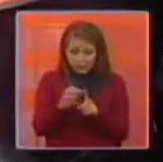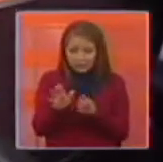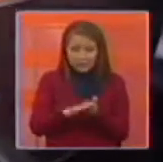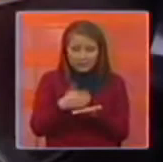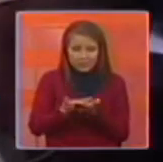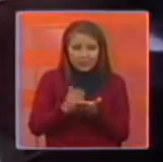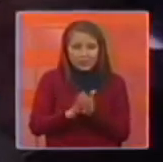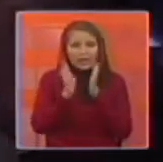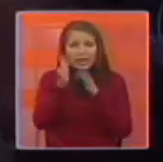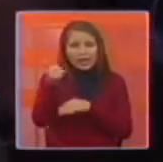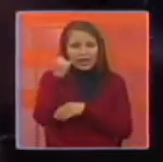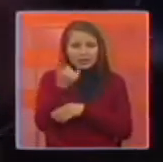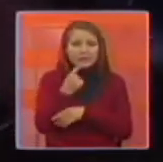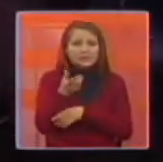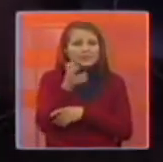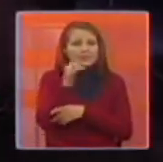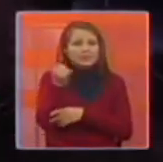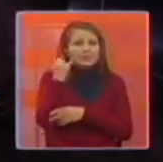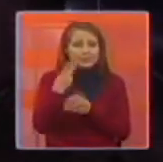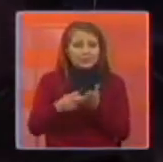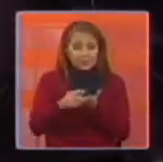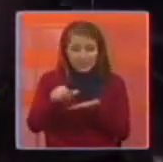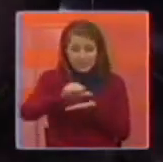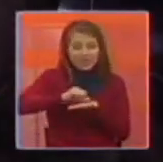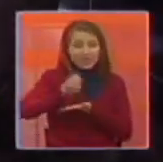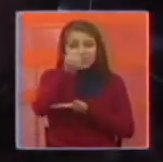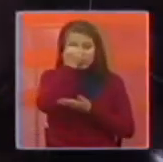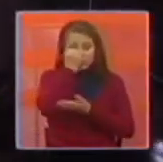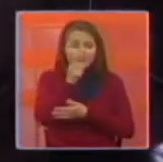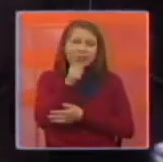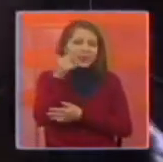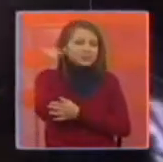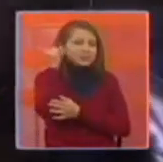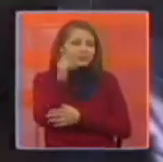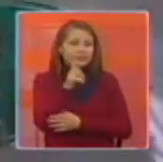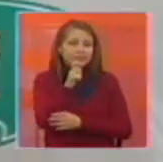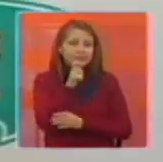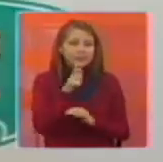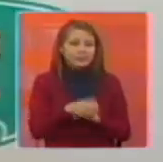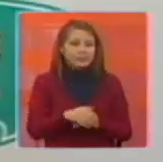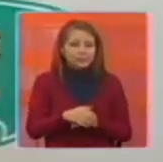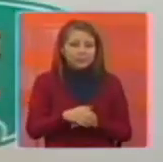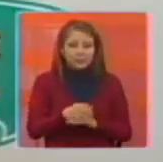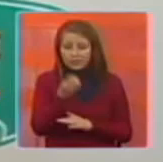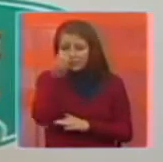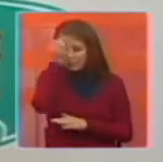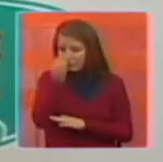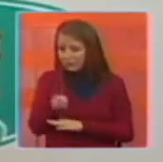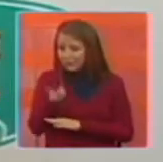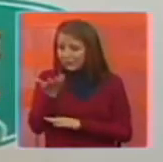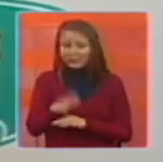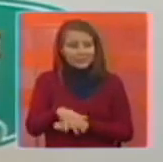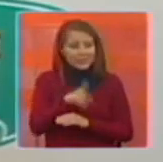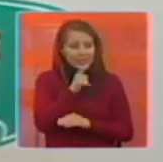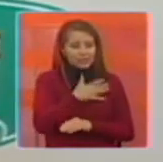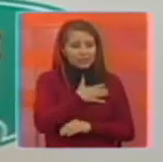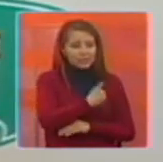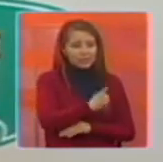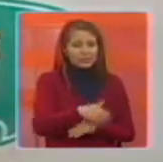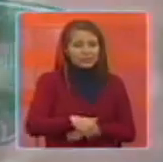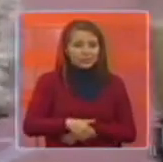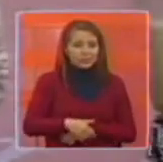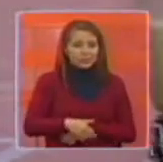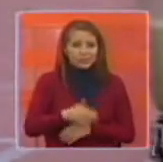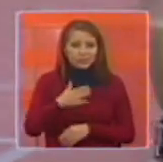para poder atender y pararle bola. ¿A quién? ¿Aló? Aló, buenos días. Hola, buenos días, ¿cómo está?